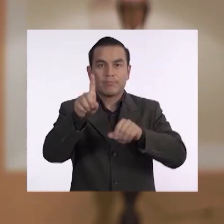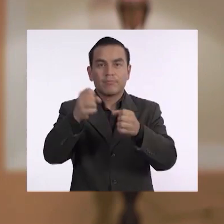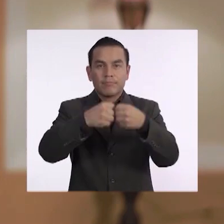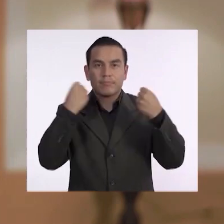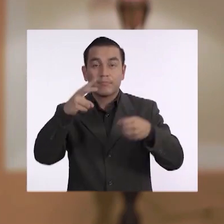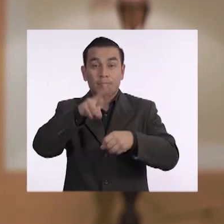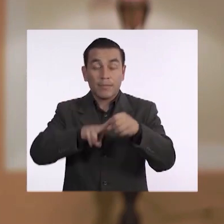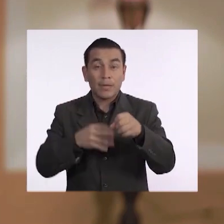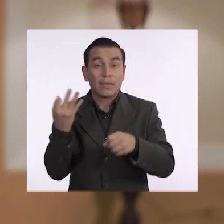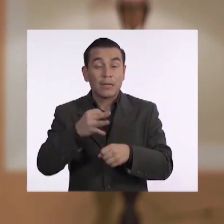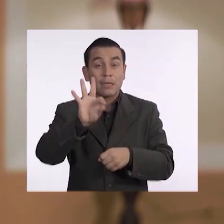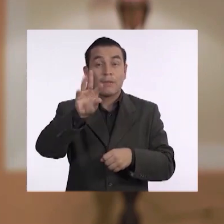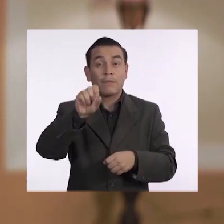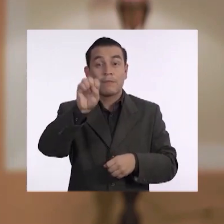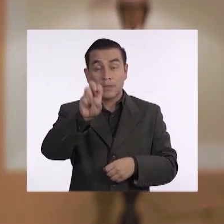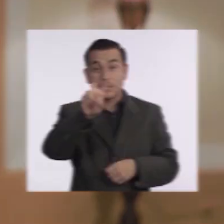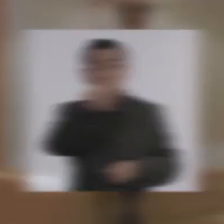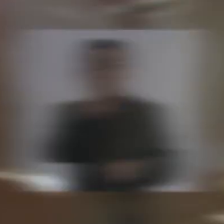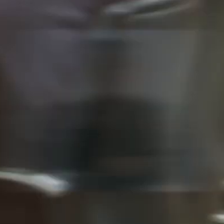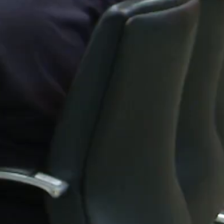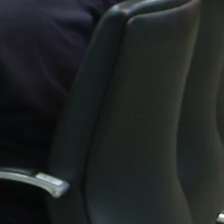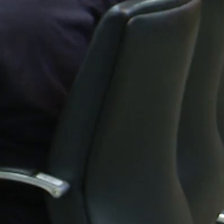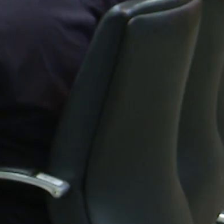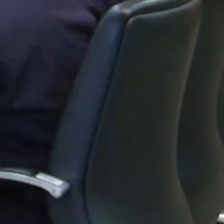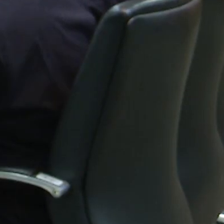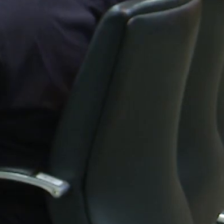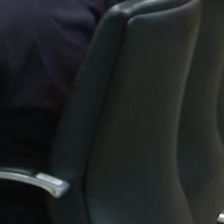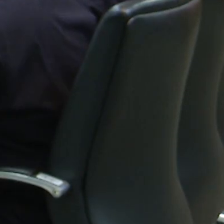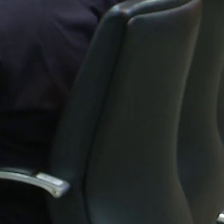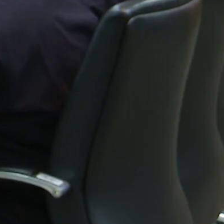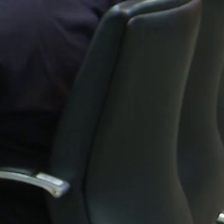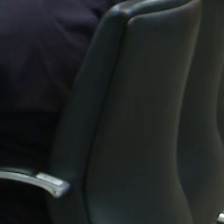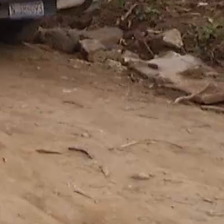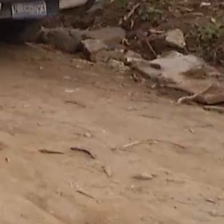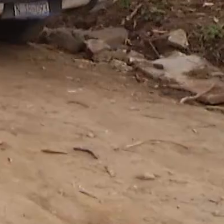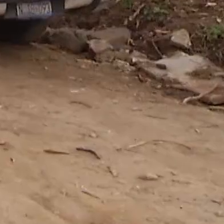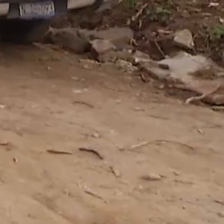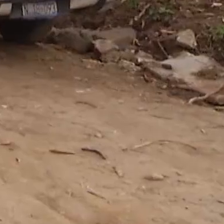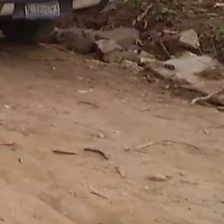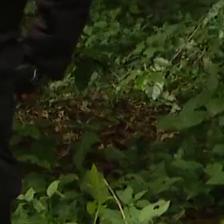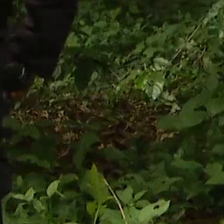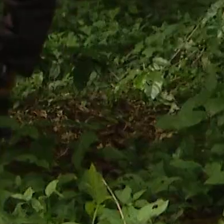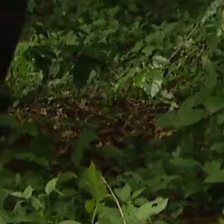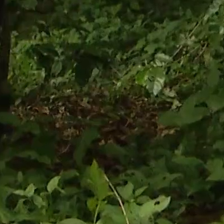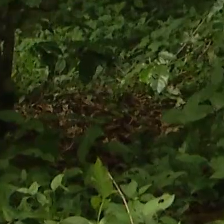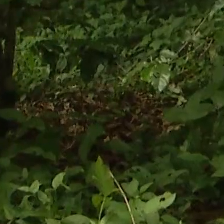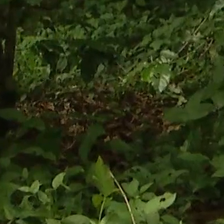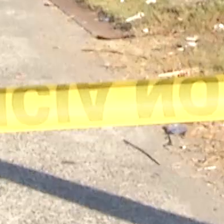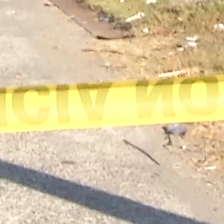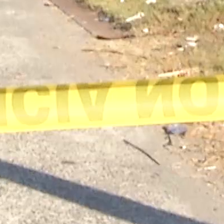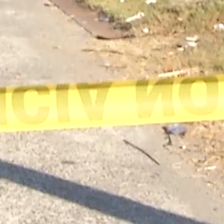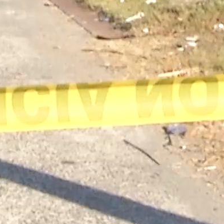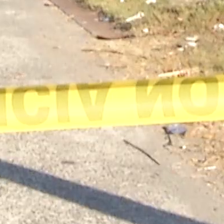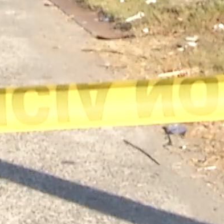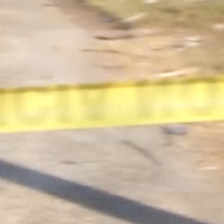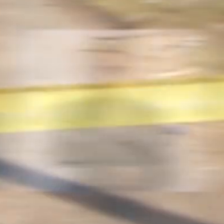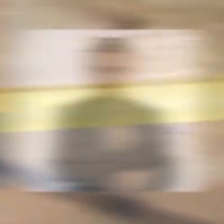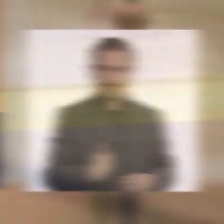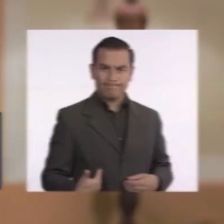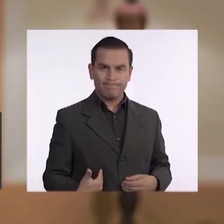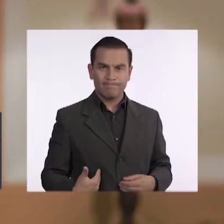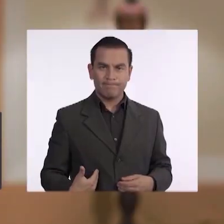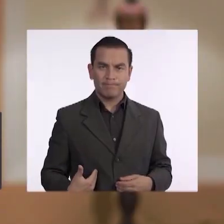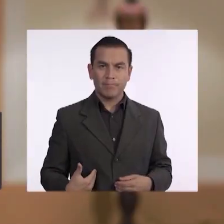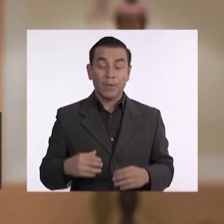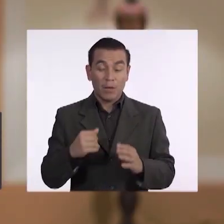dólares que necesitamos para la fase dos del plan control territorial el presidente nadie buque le mencionó que la inseguridad es un problema también suyo